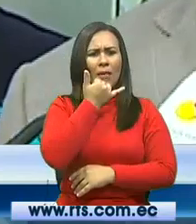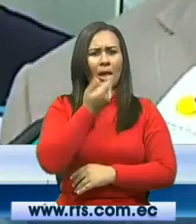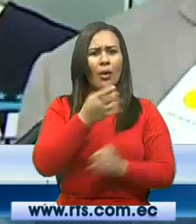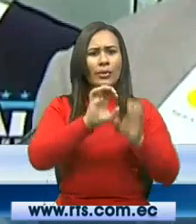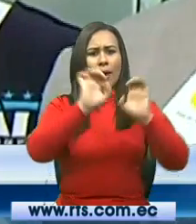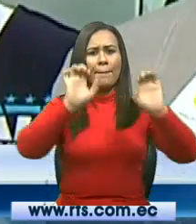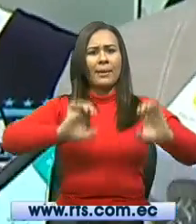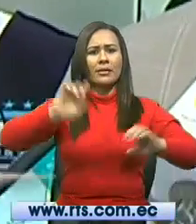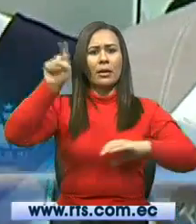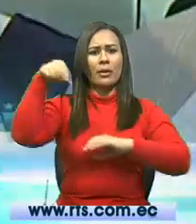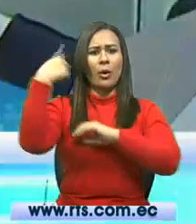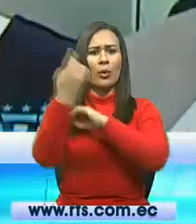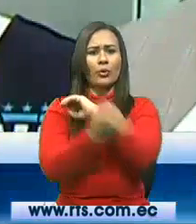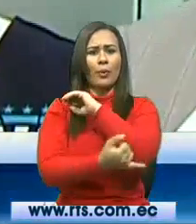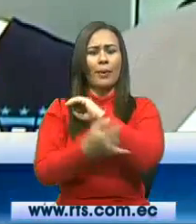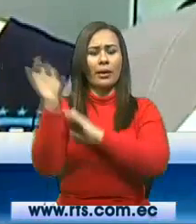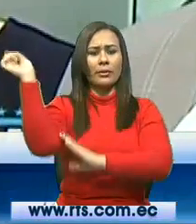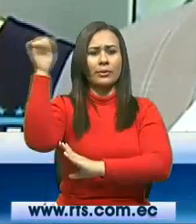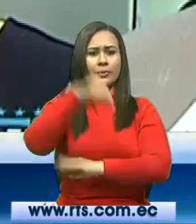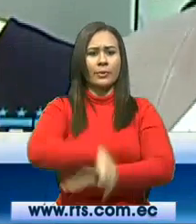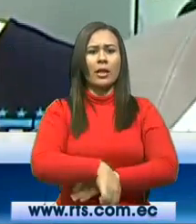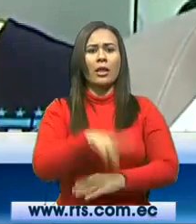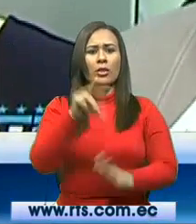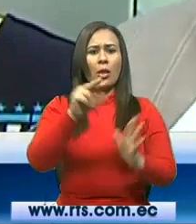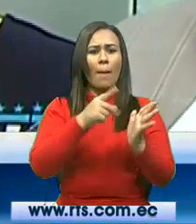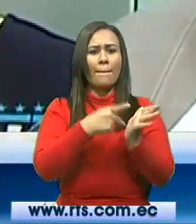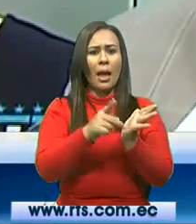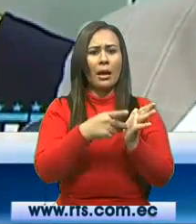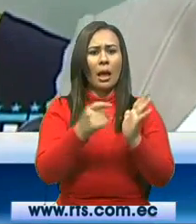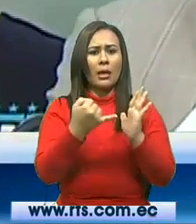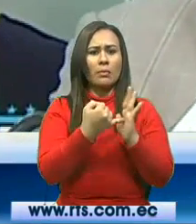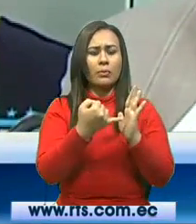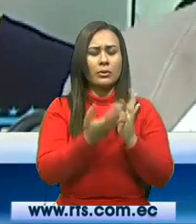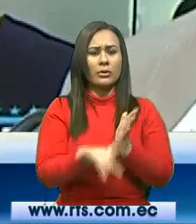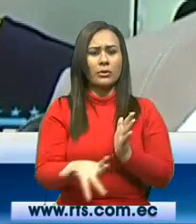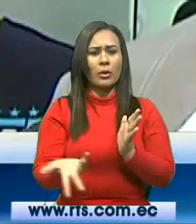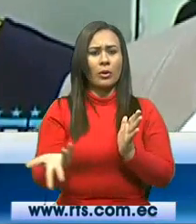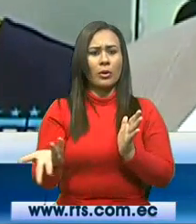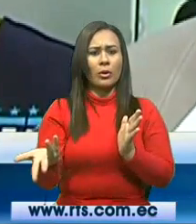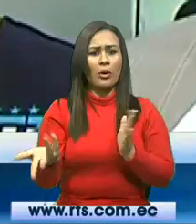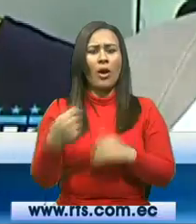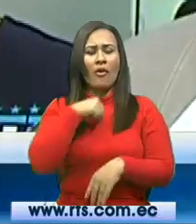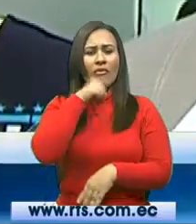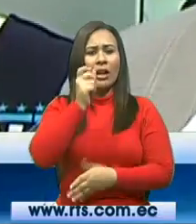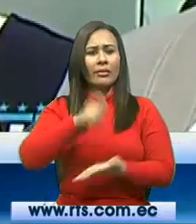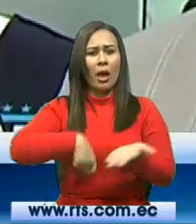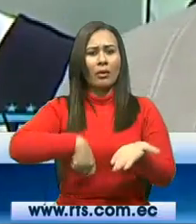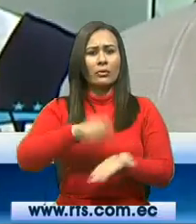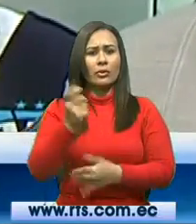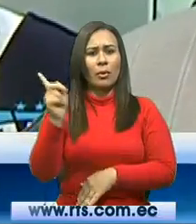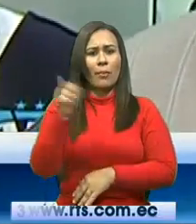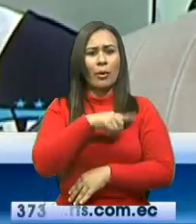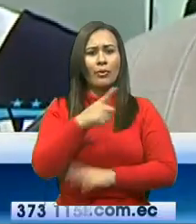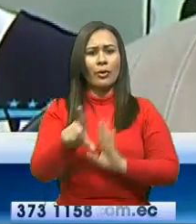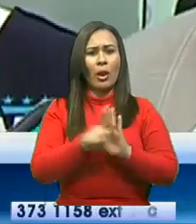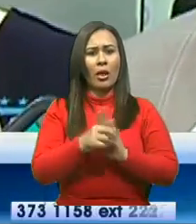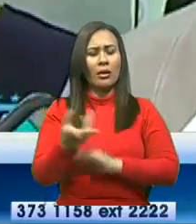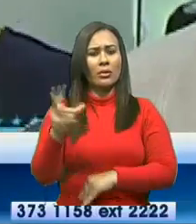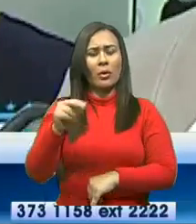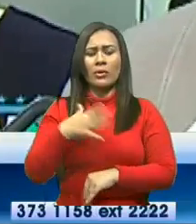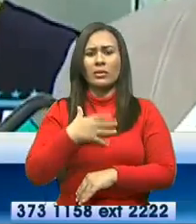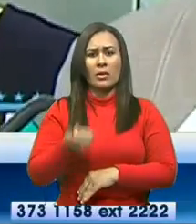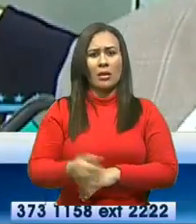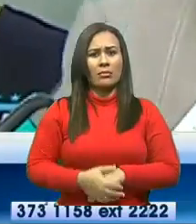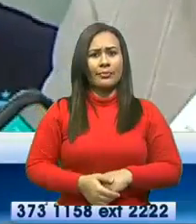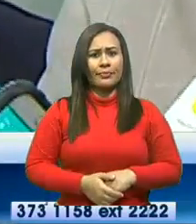empresa transnacional en el Ecuador, no tributa, ejerce una actividad que no está autorizada, que no es legal, que es ilegítima, que es